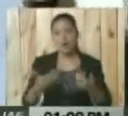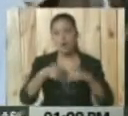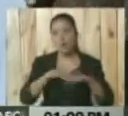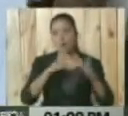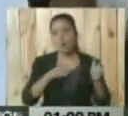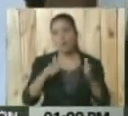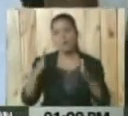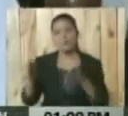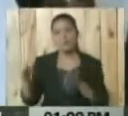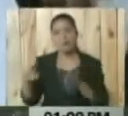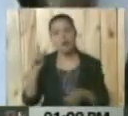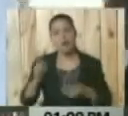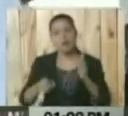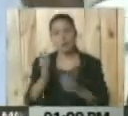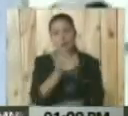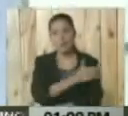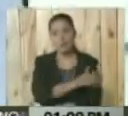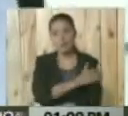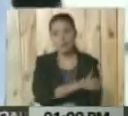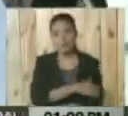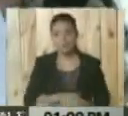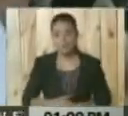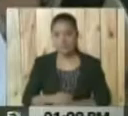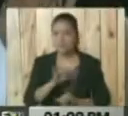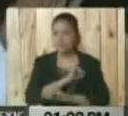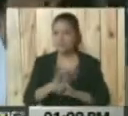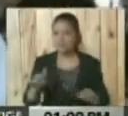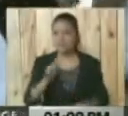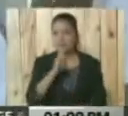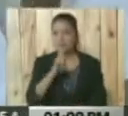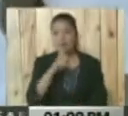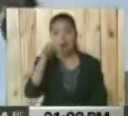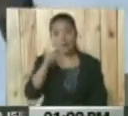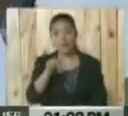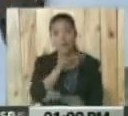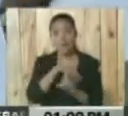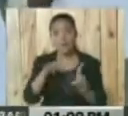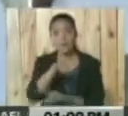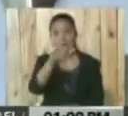organizando sectores de oposición. Es parte de la información, el ambiente que se vive hasta